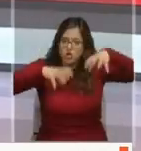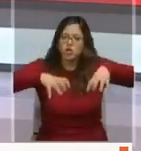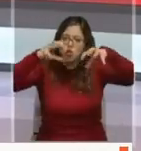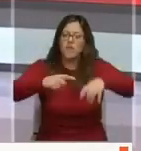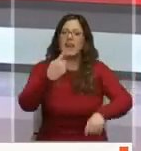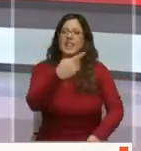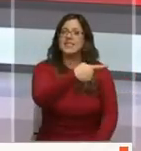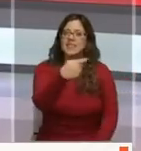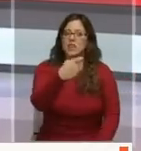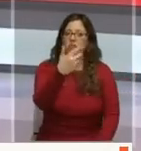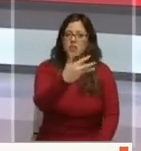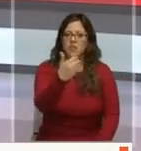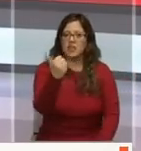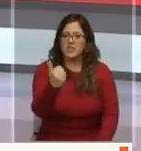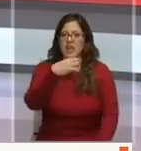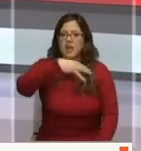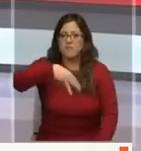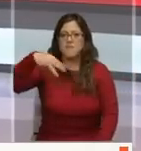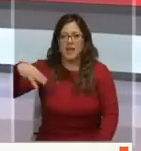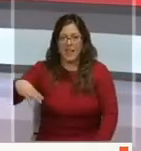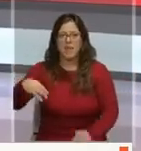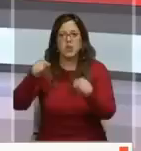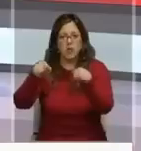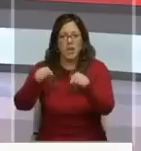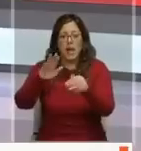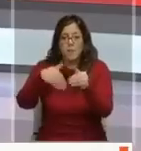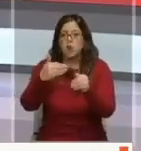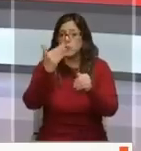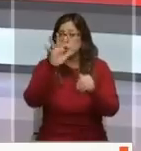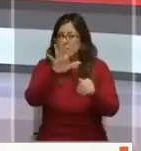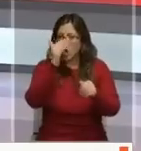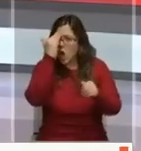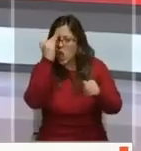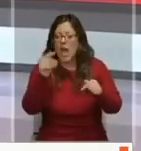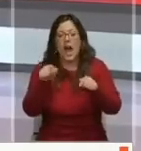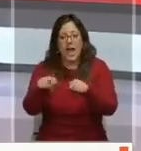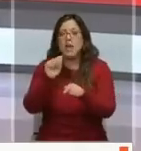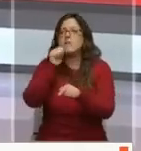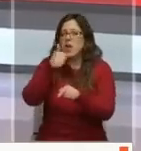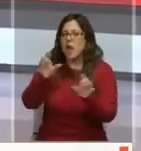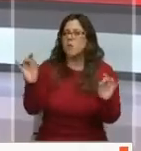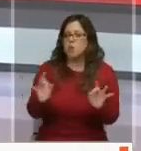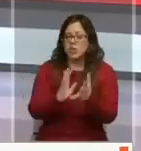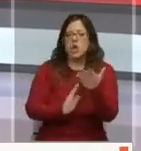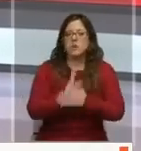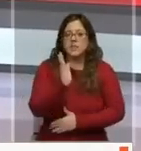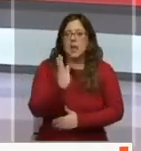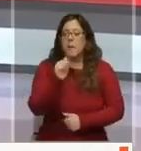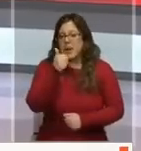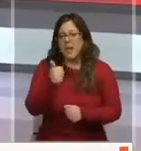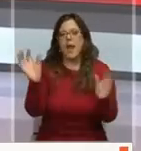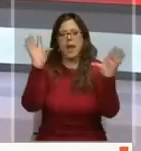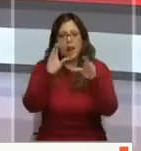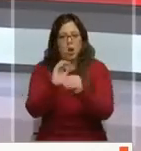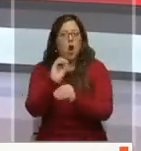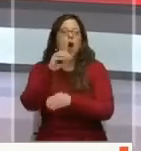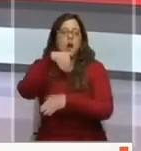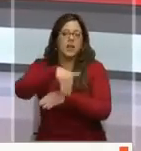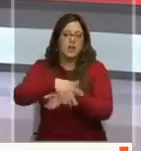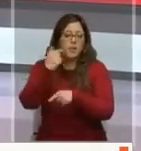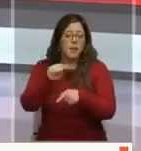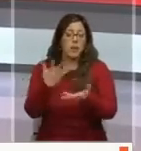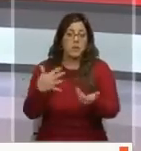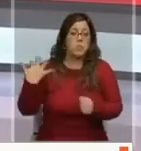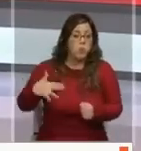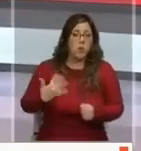196,5 milímetros, marca acá el modelo Windy en los próximos 5 días. Allá sí que comenzaría mañana, podría comenzar mañana en la tarde-noche, pero lo principal va a ser el fin de semana